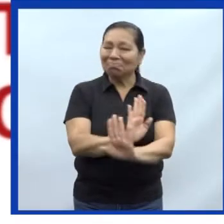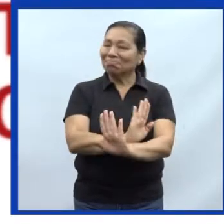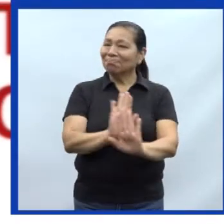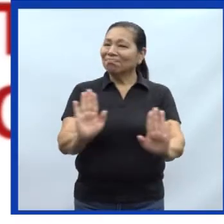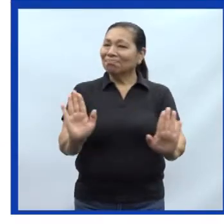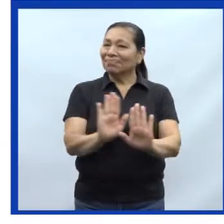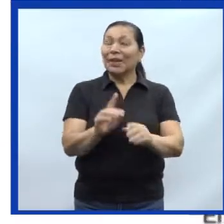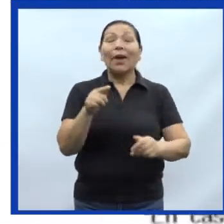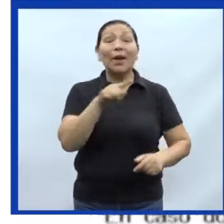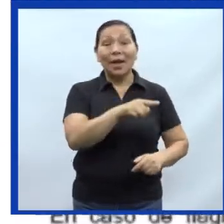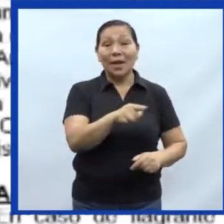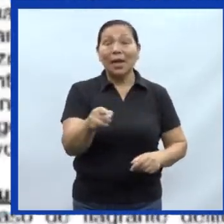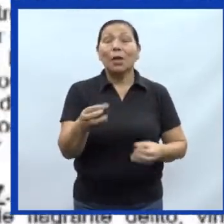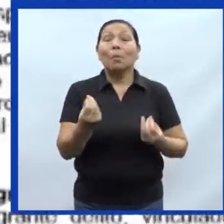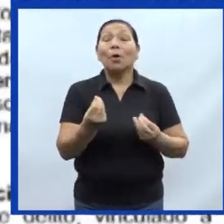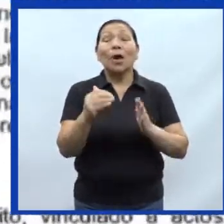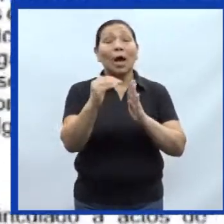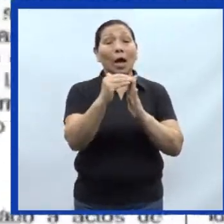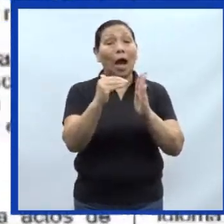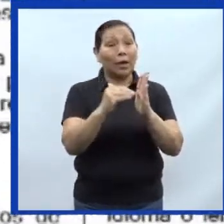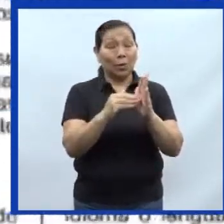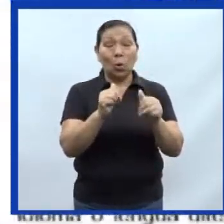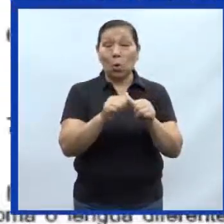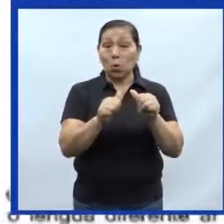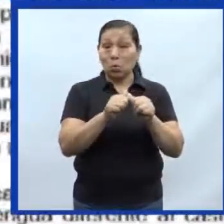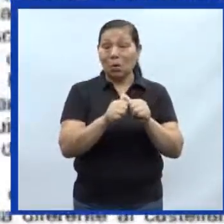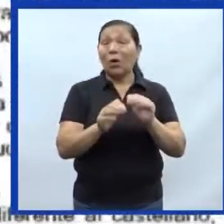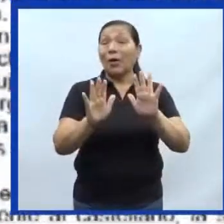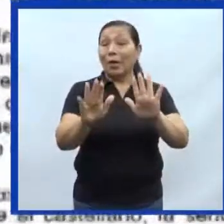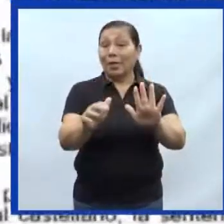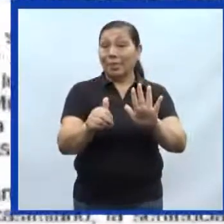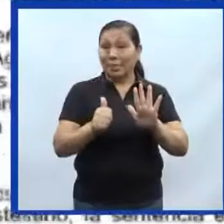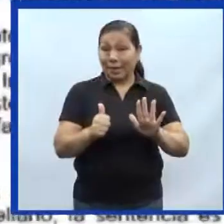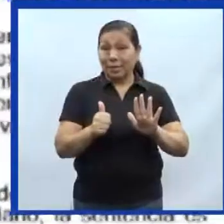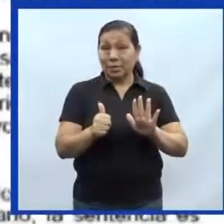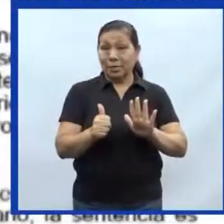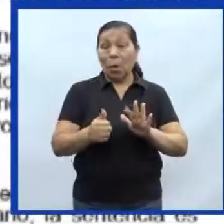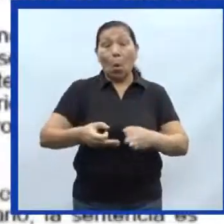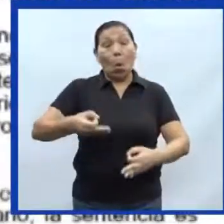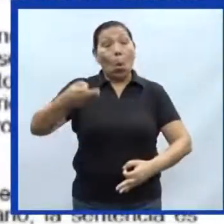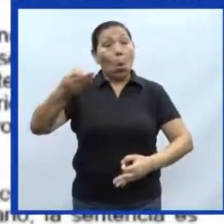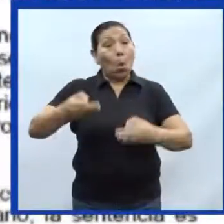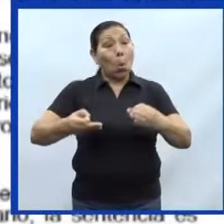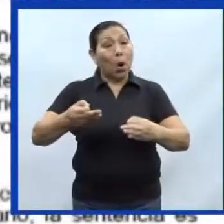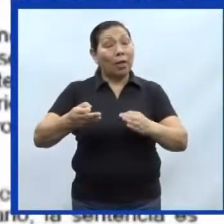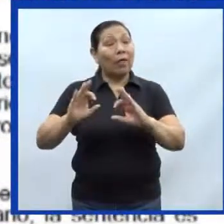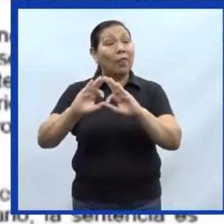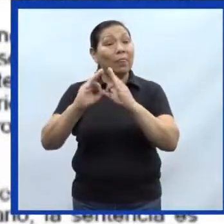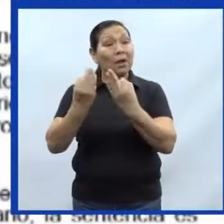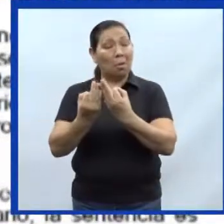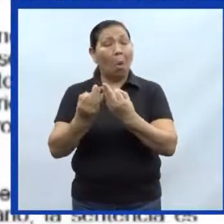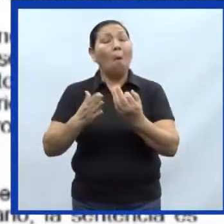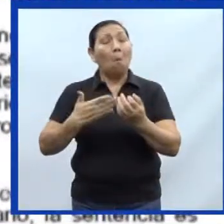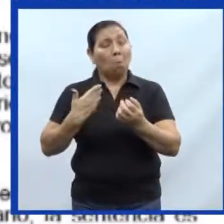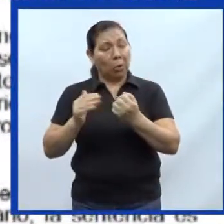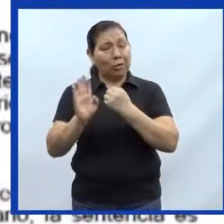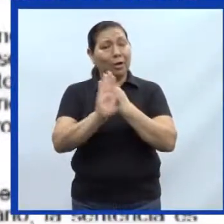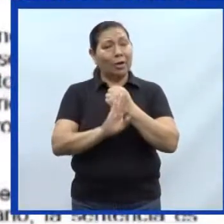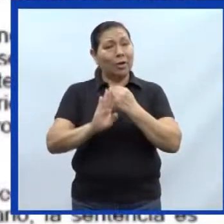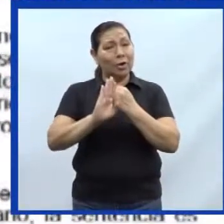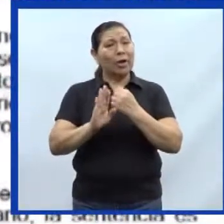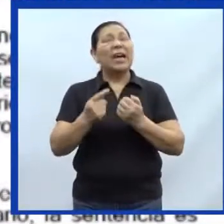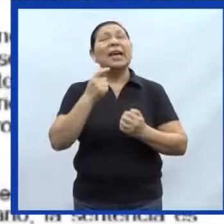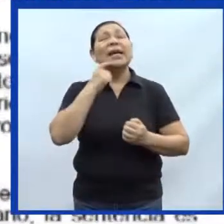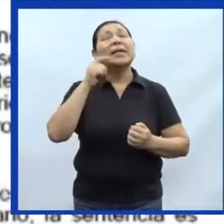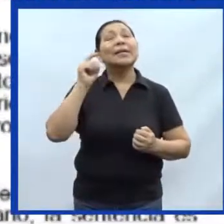agresor. Ello porque, según el artículo 16 de esta ley, el juzgado de familia puede ordenar medidas de protección y o cautelares acorde con